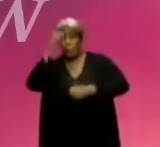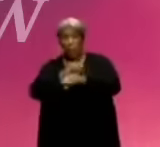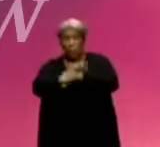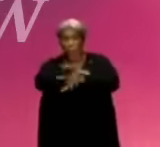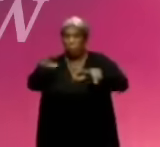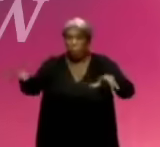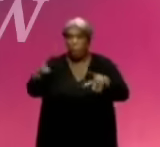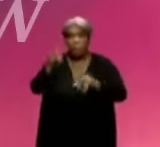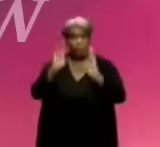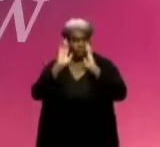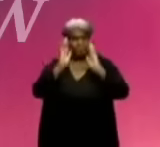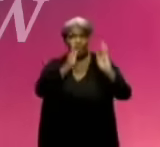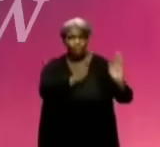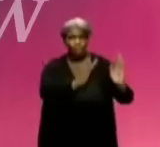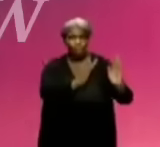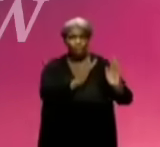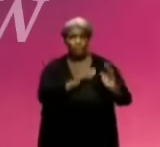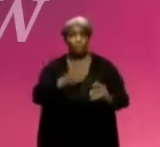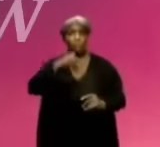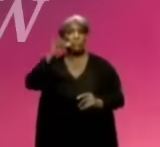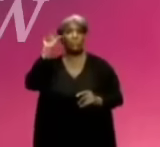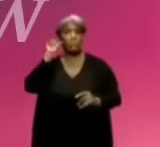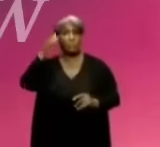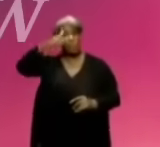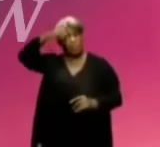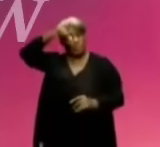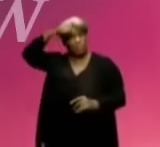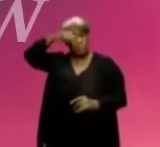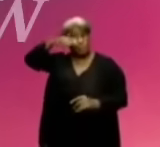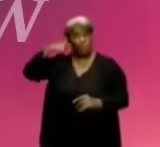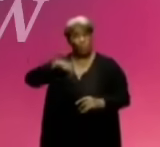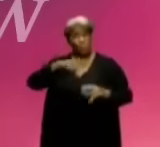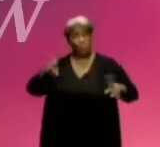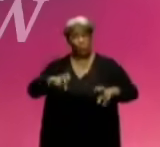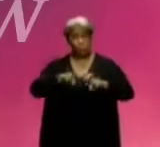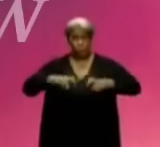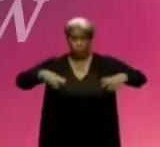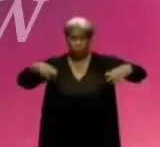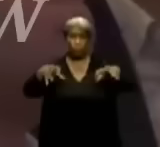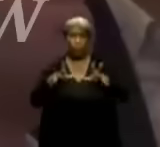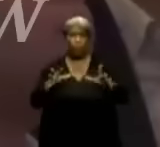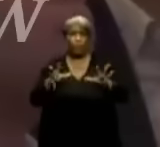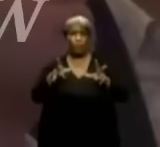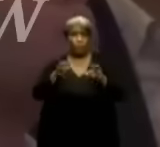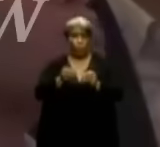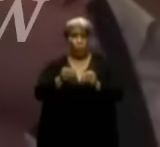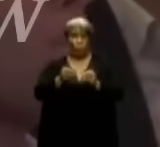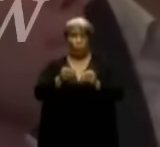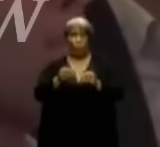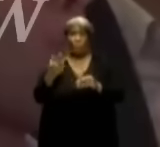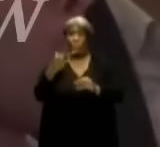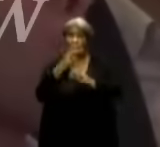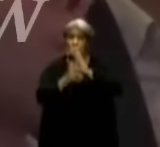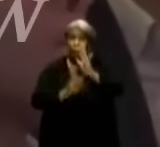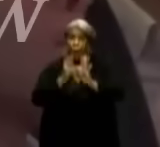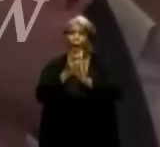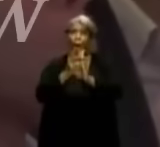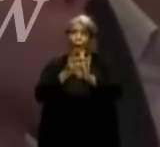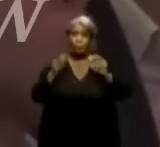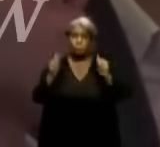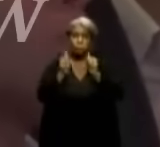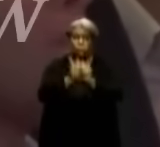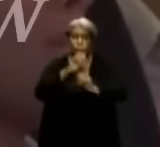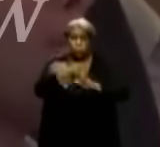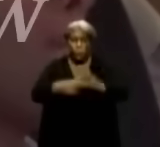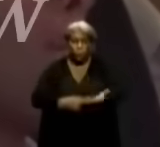este momento. Ayer, domingo, tuvimos una reunión de 3 horas, nosotros con todos los organismos del gobierno,